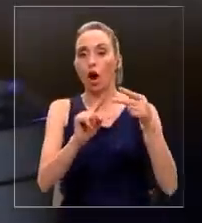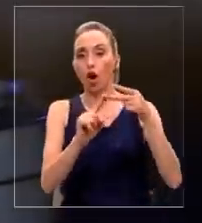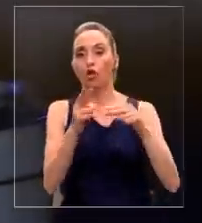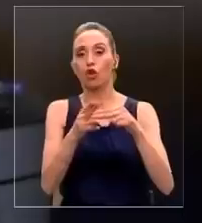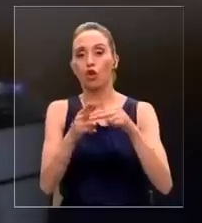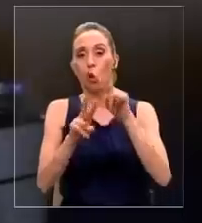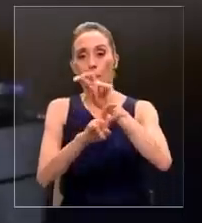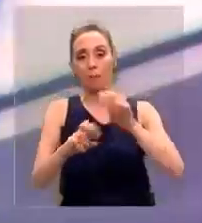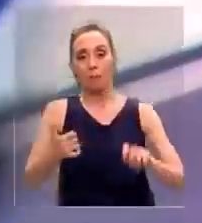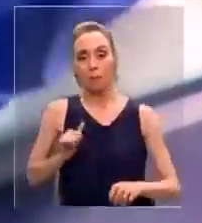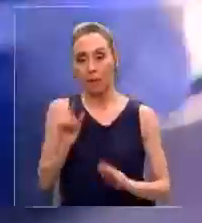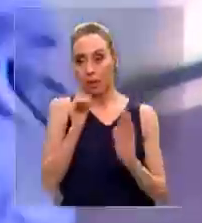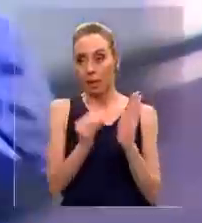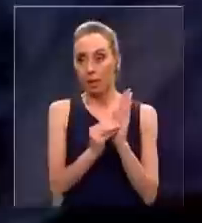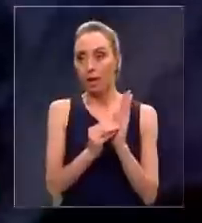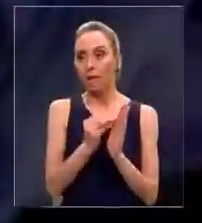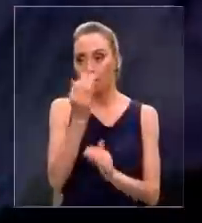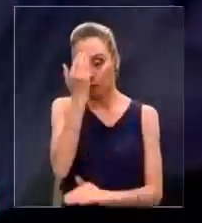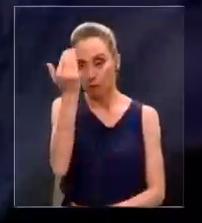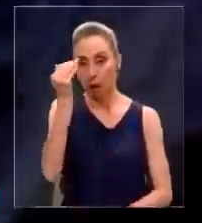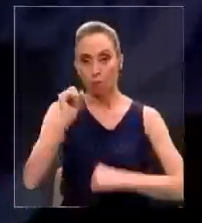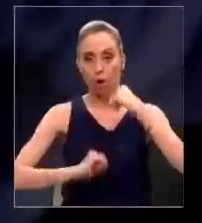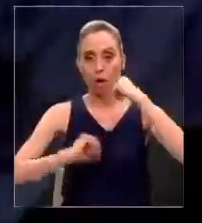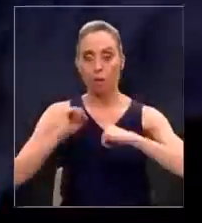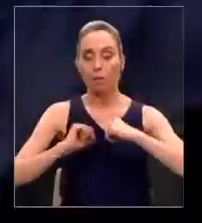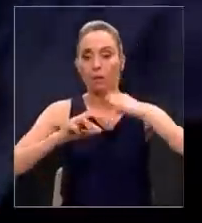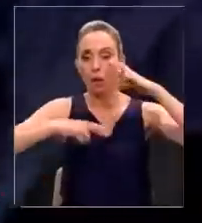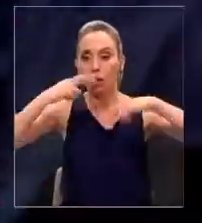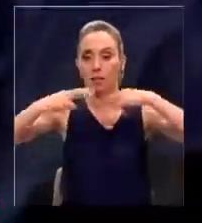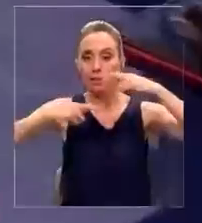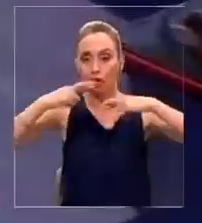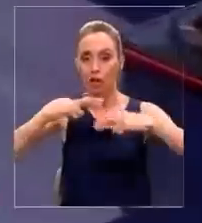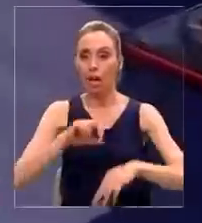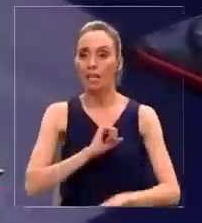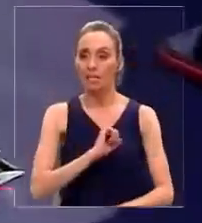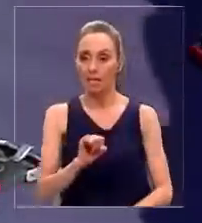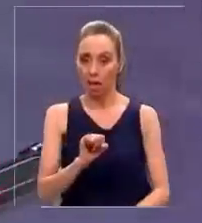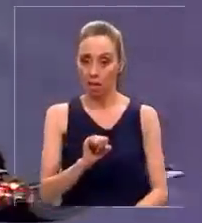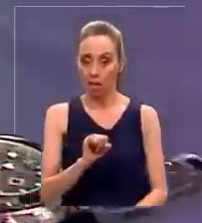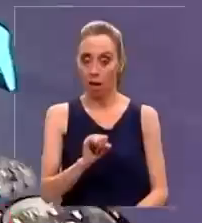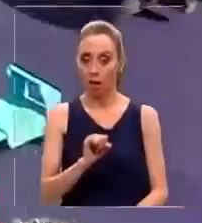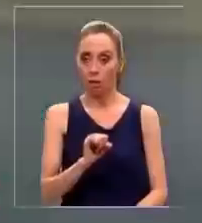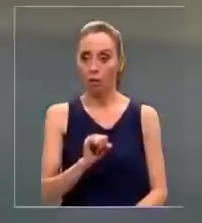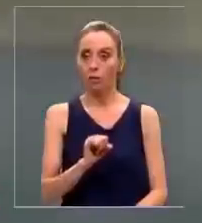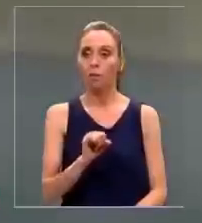por parte de la policía es un conocido empresario gastronómico de Santiago,